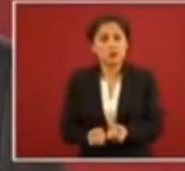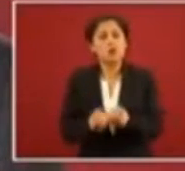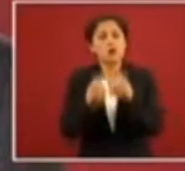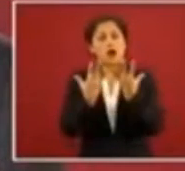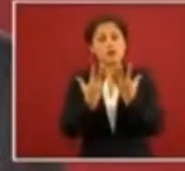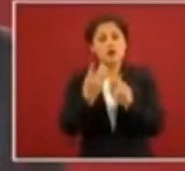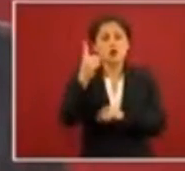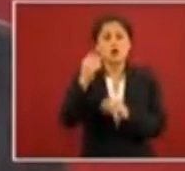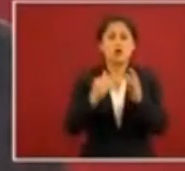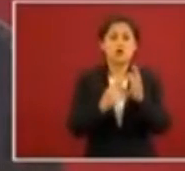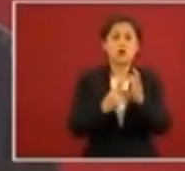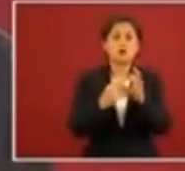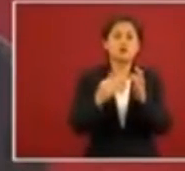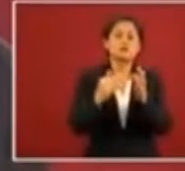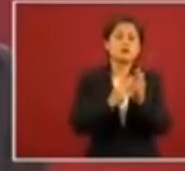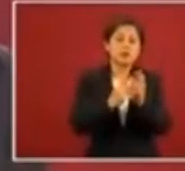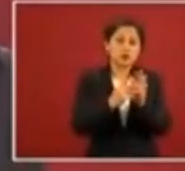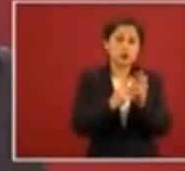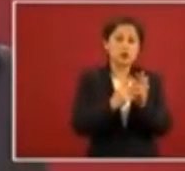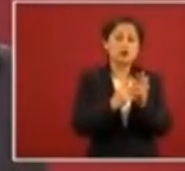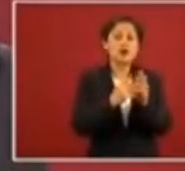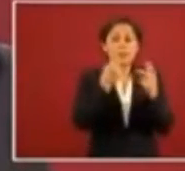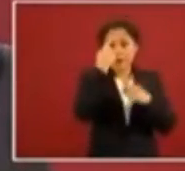de pequeñas empresas familiares,